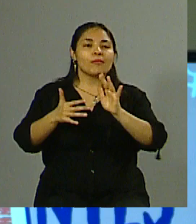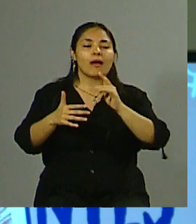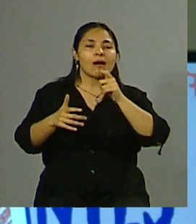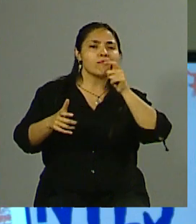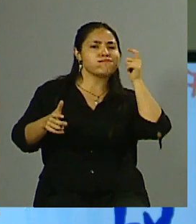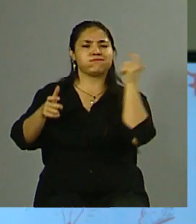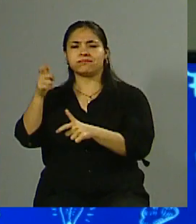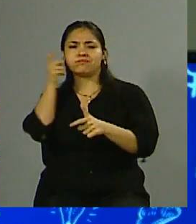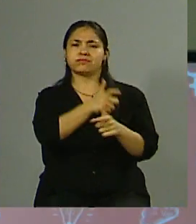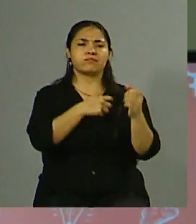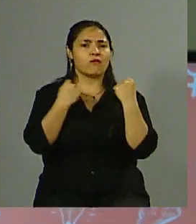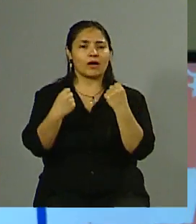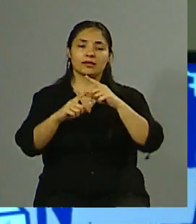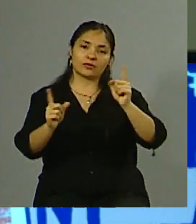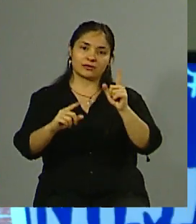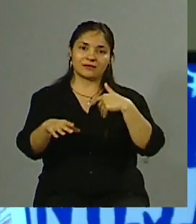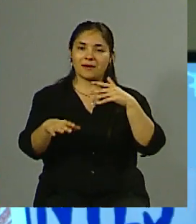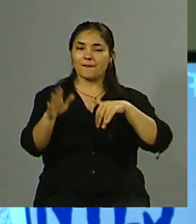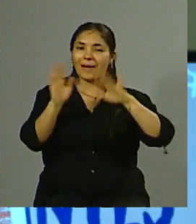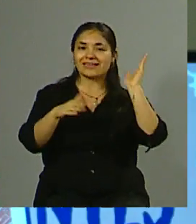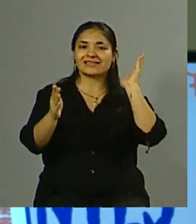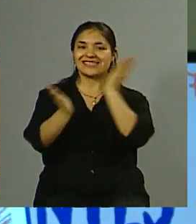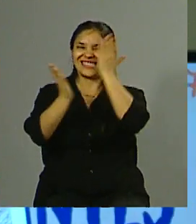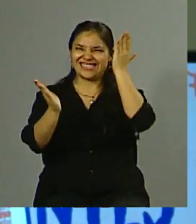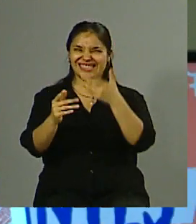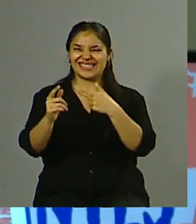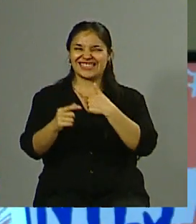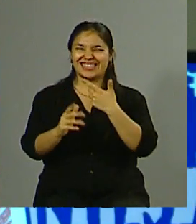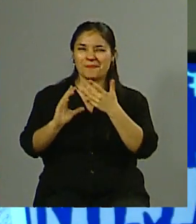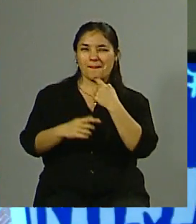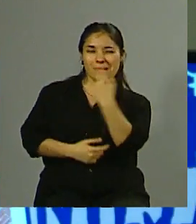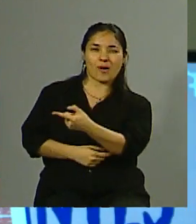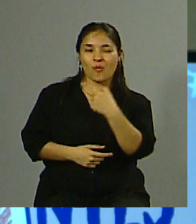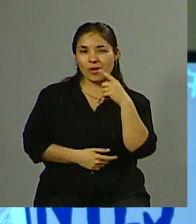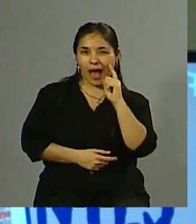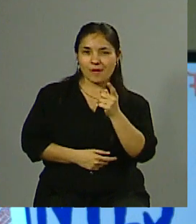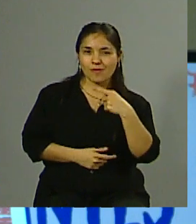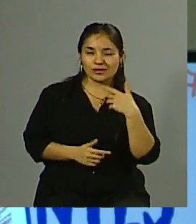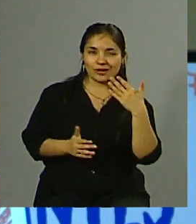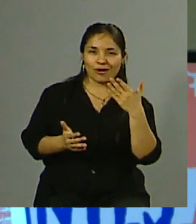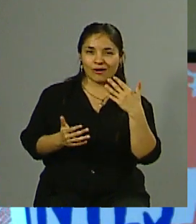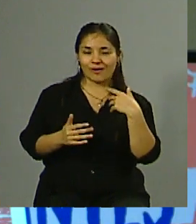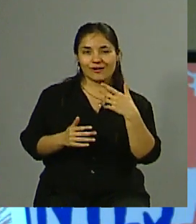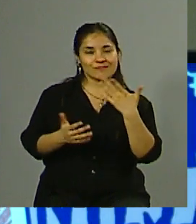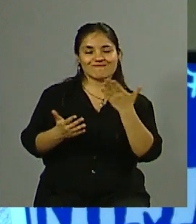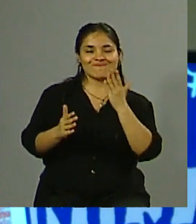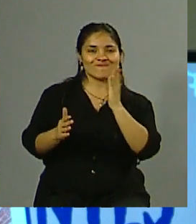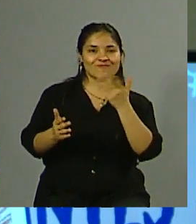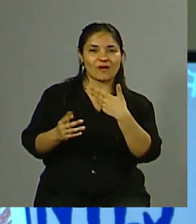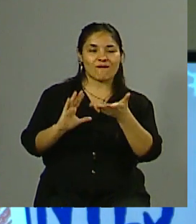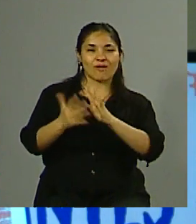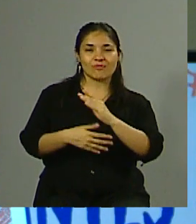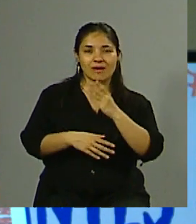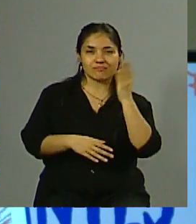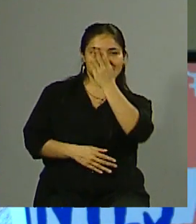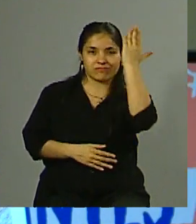de preguntas más al hueso, si se le puede decir, en cada uno de los ejes temáticos que se